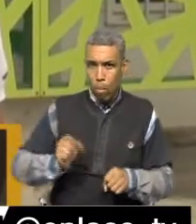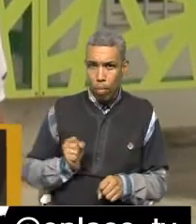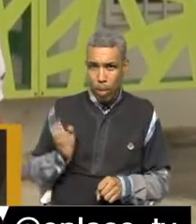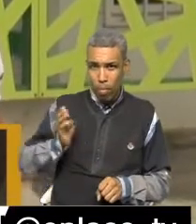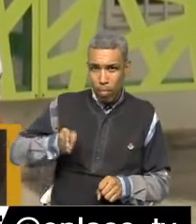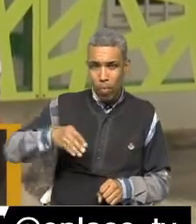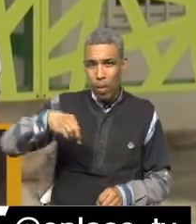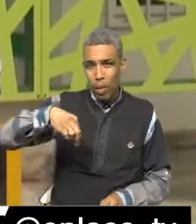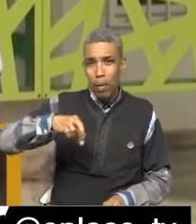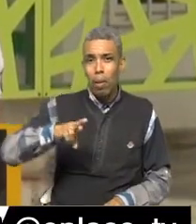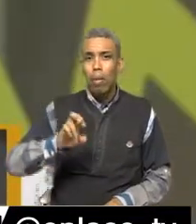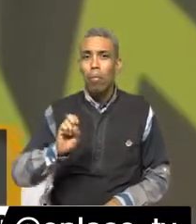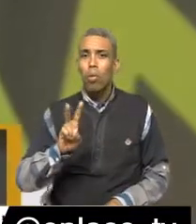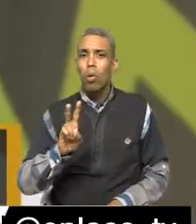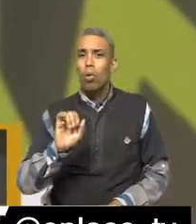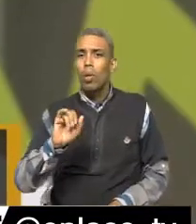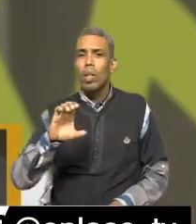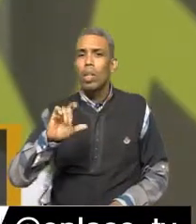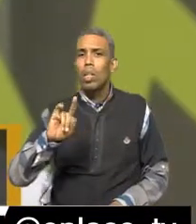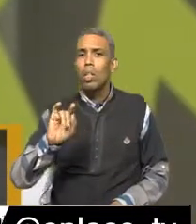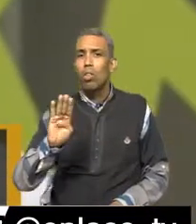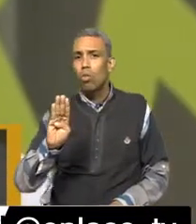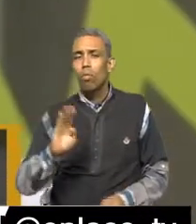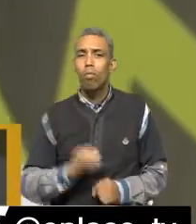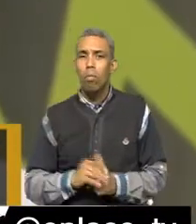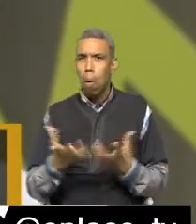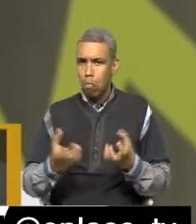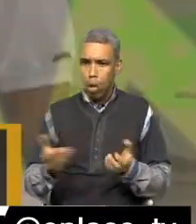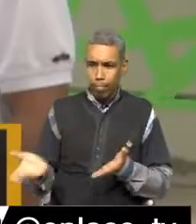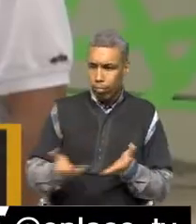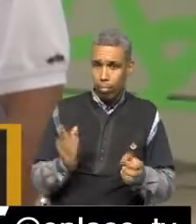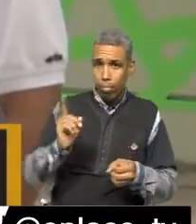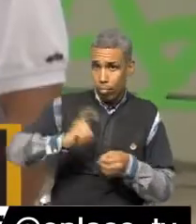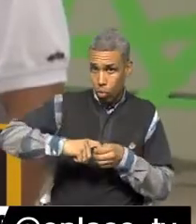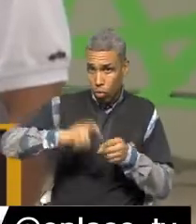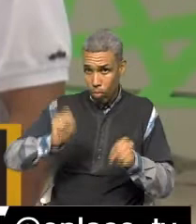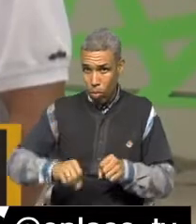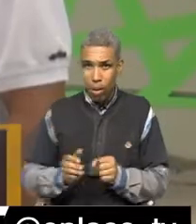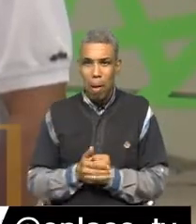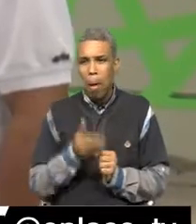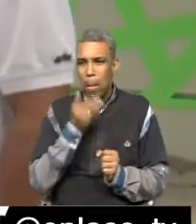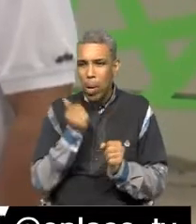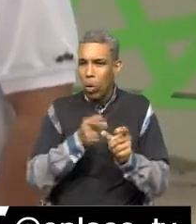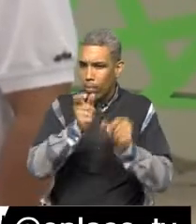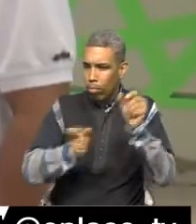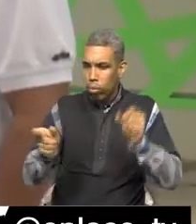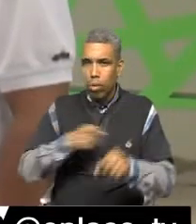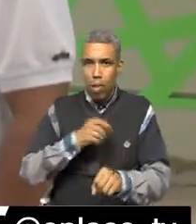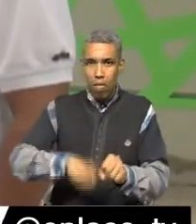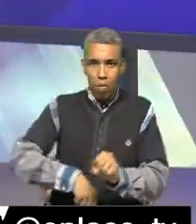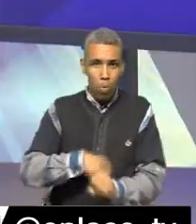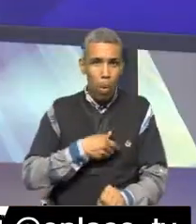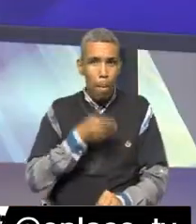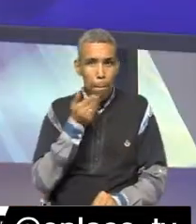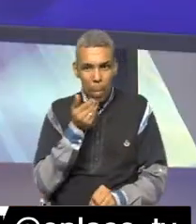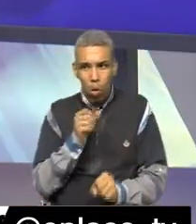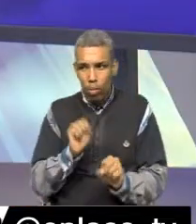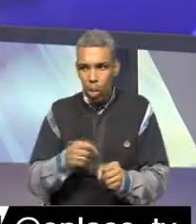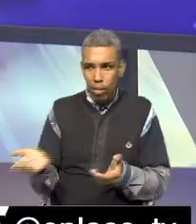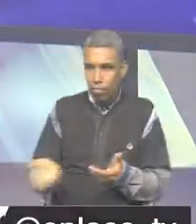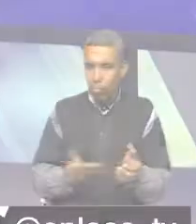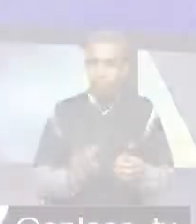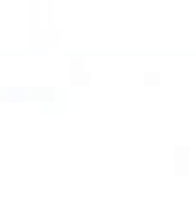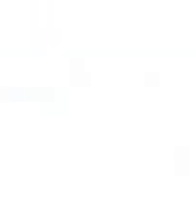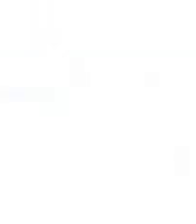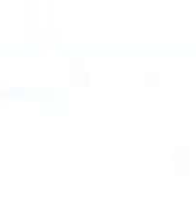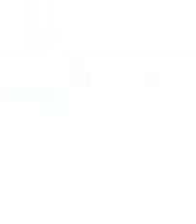su director, la participación en la escuela de Proviclub es abierta y allá se espera la llegada de los mejores practicantes del fútbol barranqueño. La